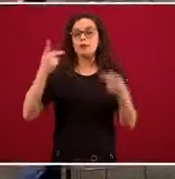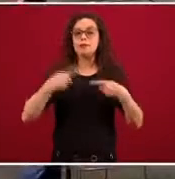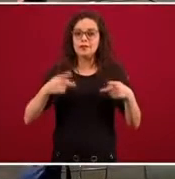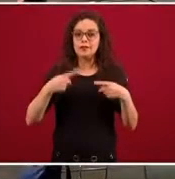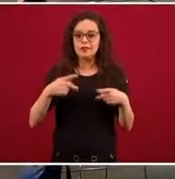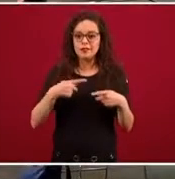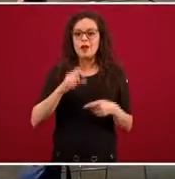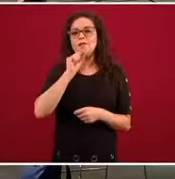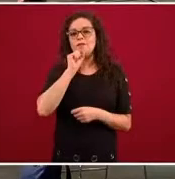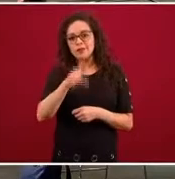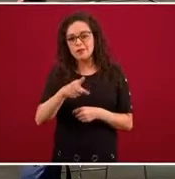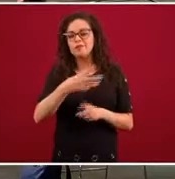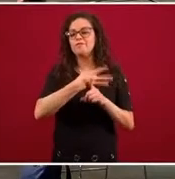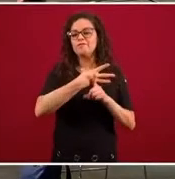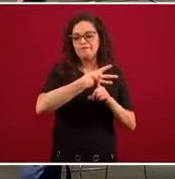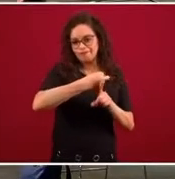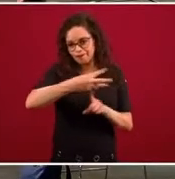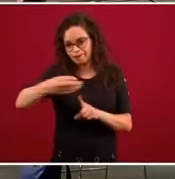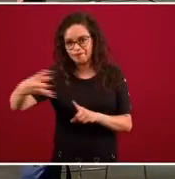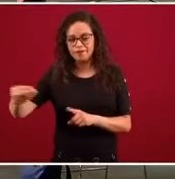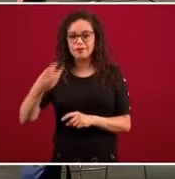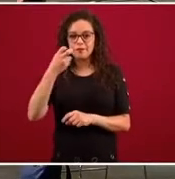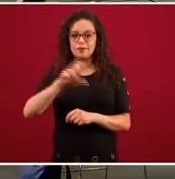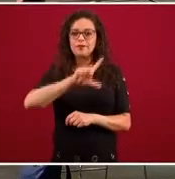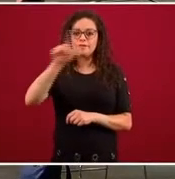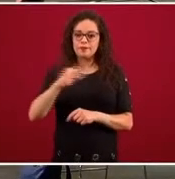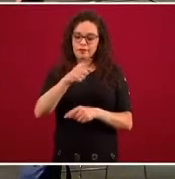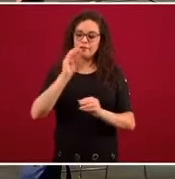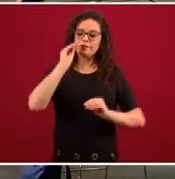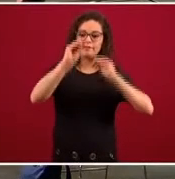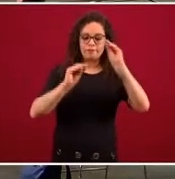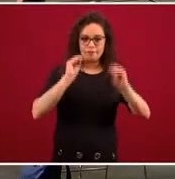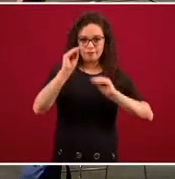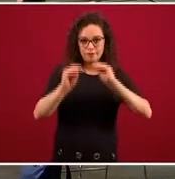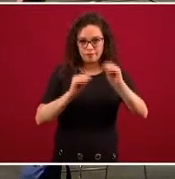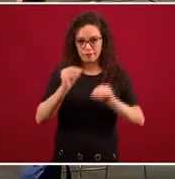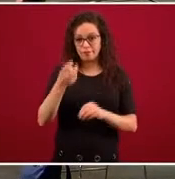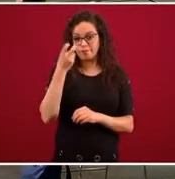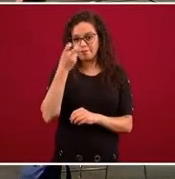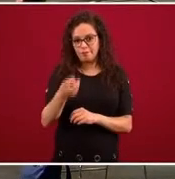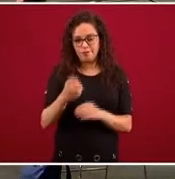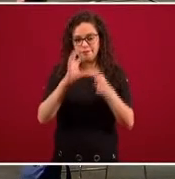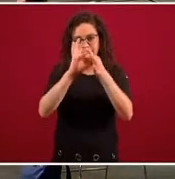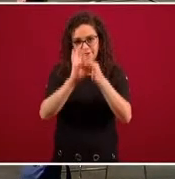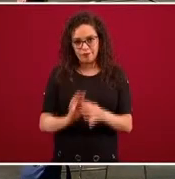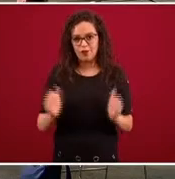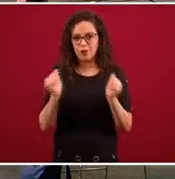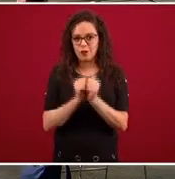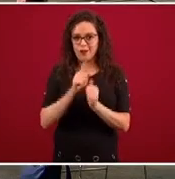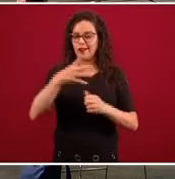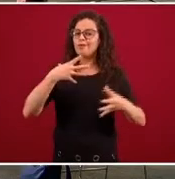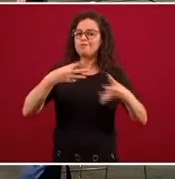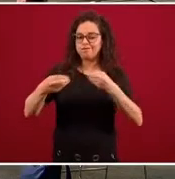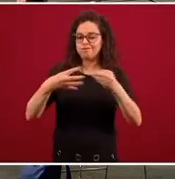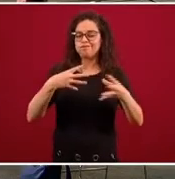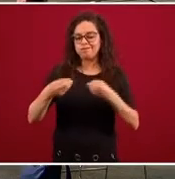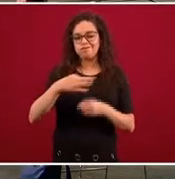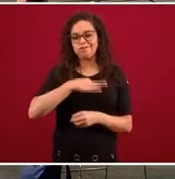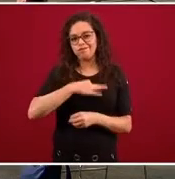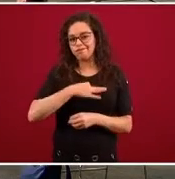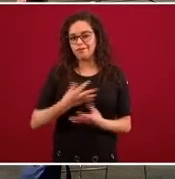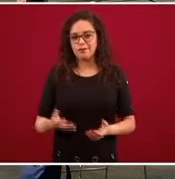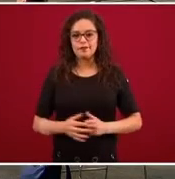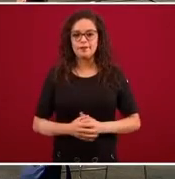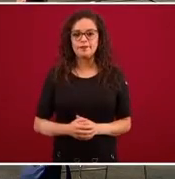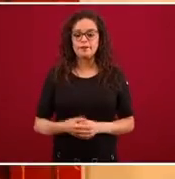personas, que son las que se irán en su momento sumando Now, a las these cadenas are all the de people that transmisión. Entonces ya lo veníamos have been diciendo también desde transmitted,